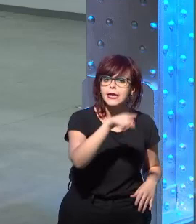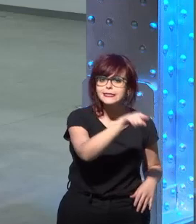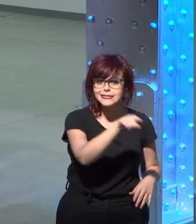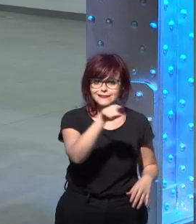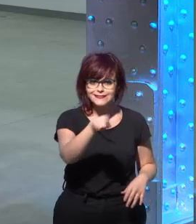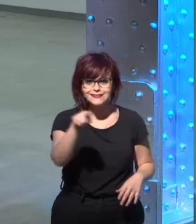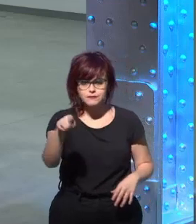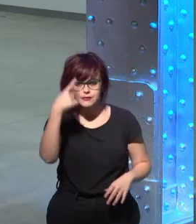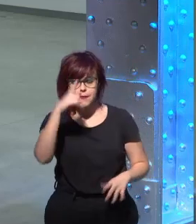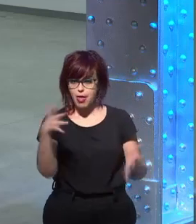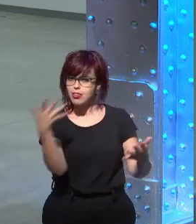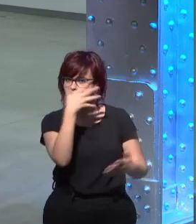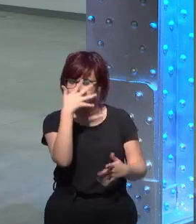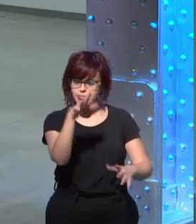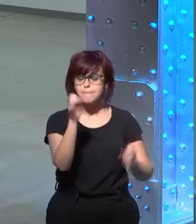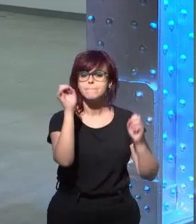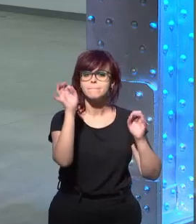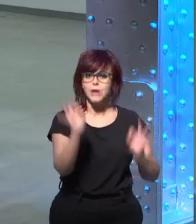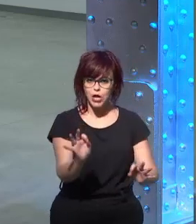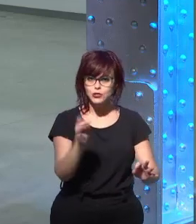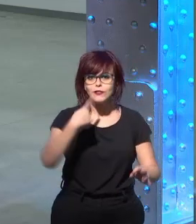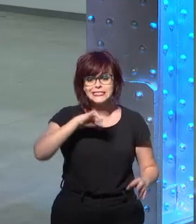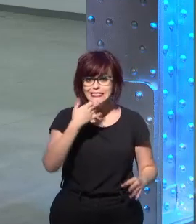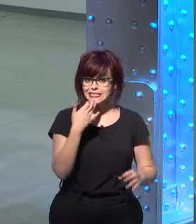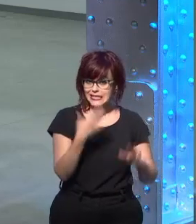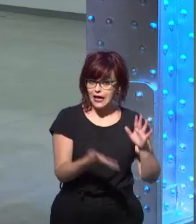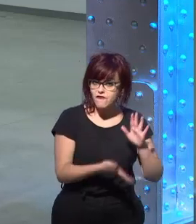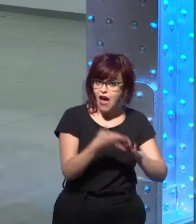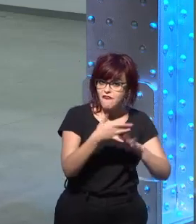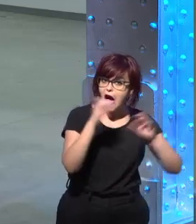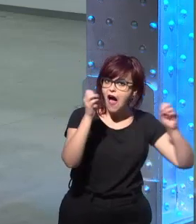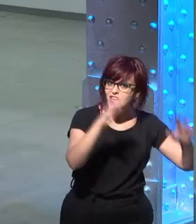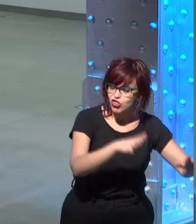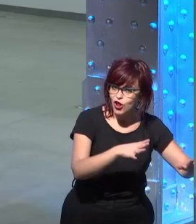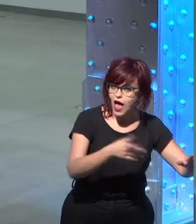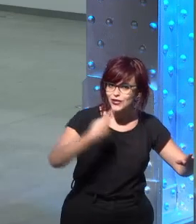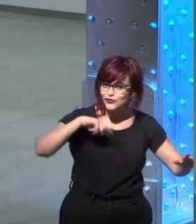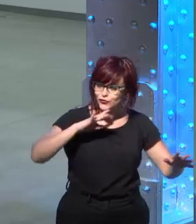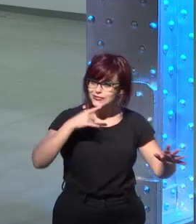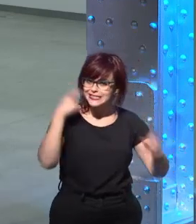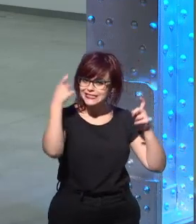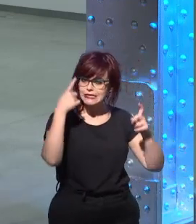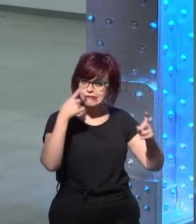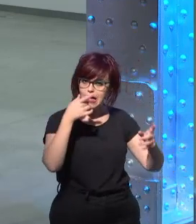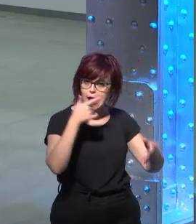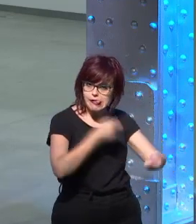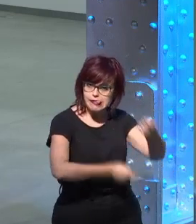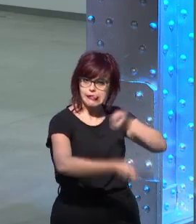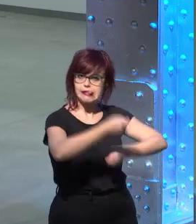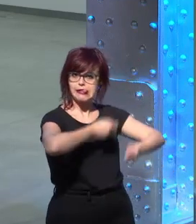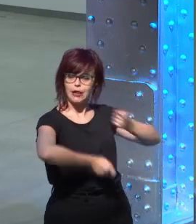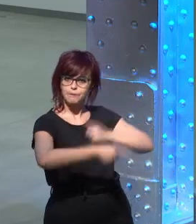esos estudiantes es sobre los que hacemos una mayor incidencia para intentar que puedan continuar con